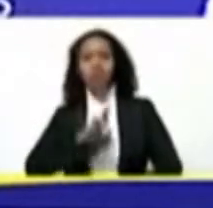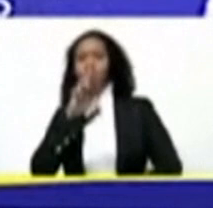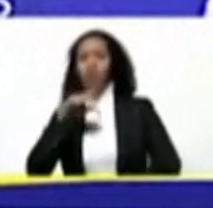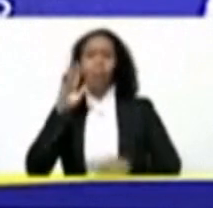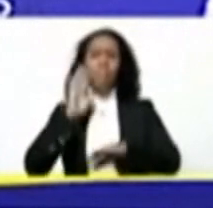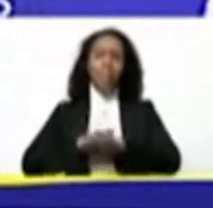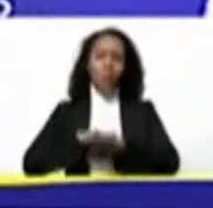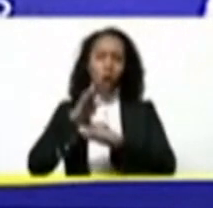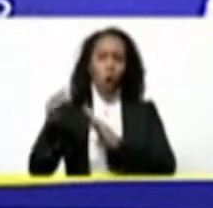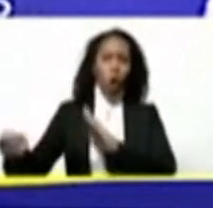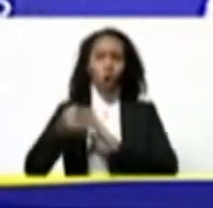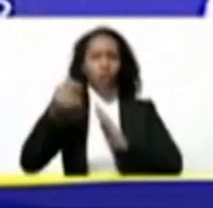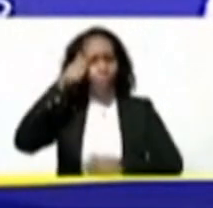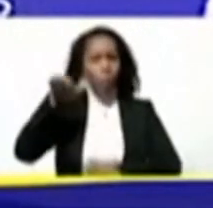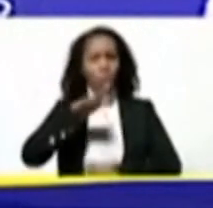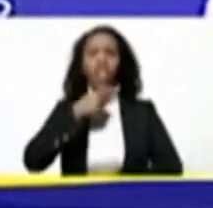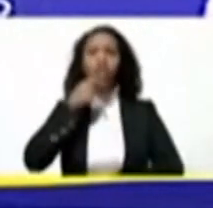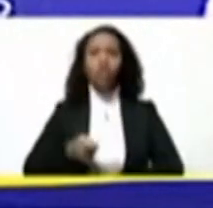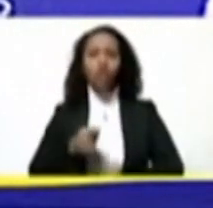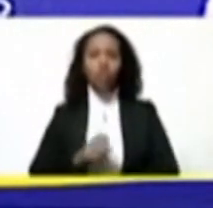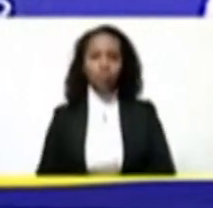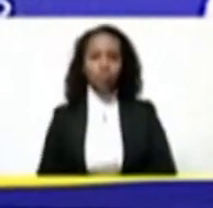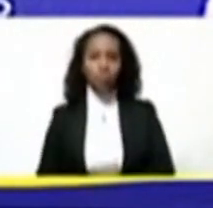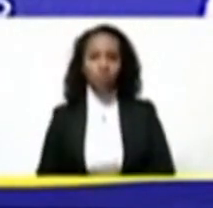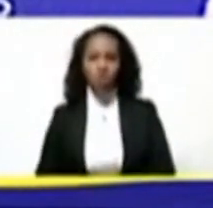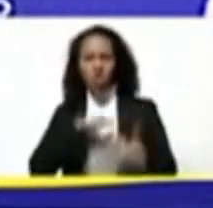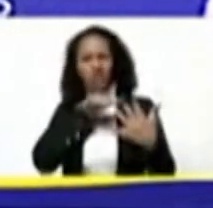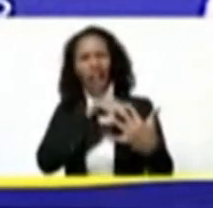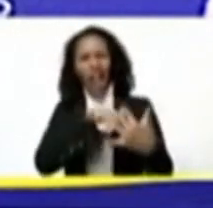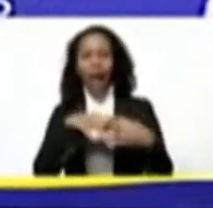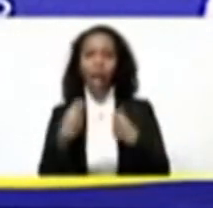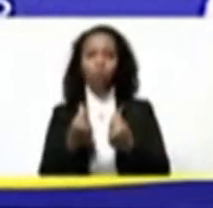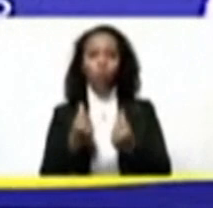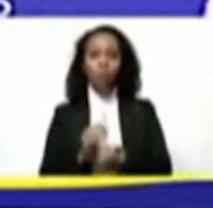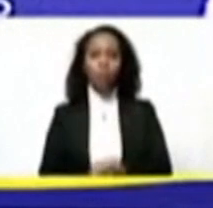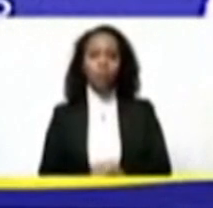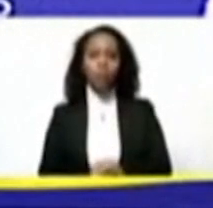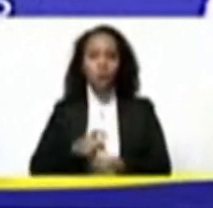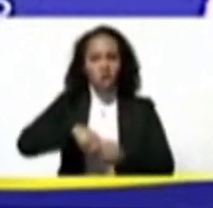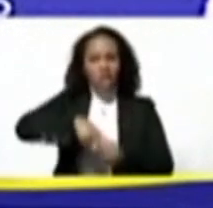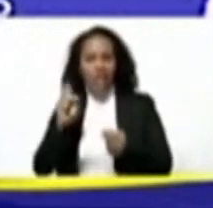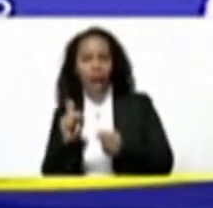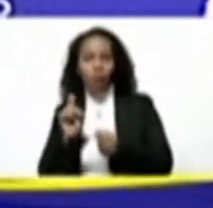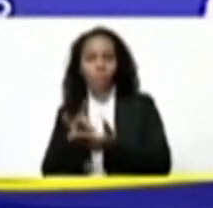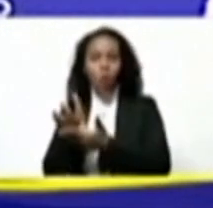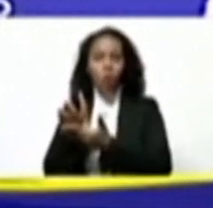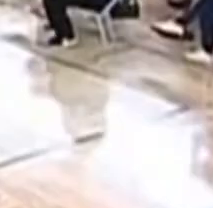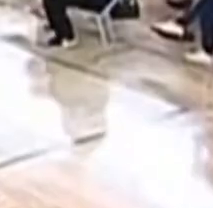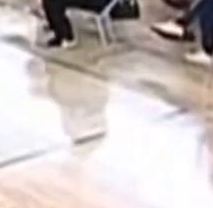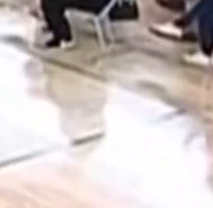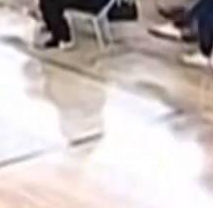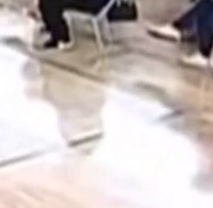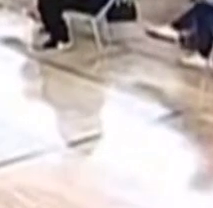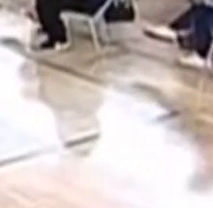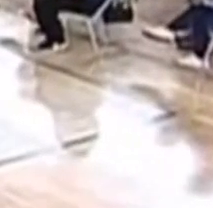que están haciendo contra el pueblo ruso una guerra económica sin embargo no ha mencionado que se trata de la